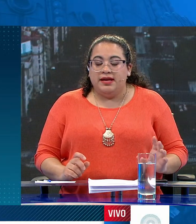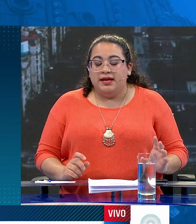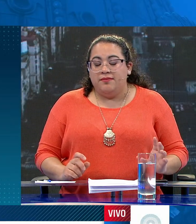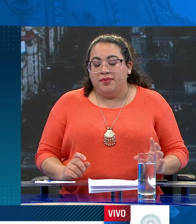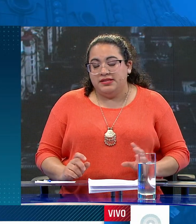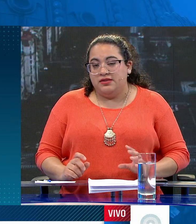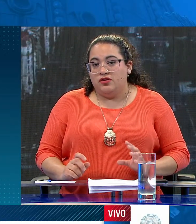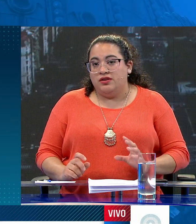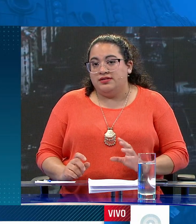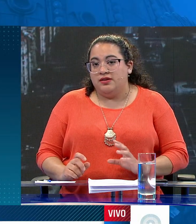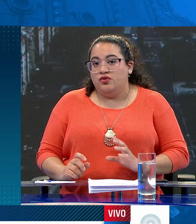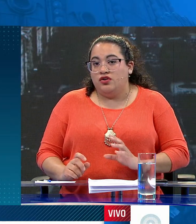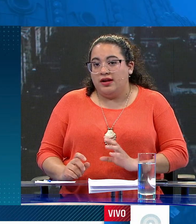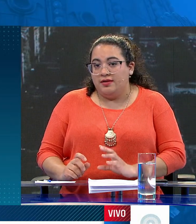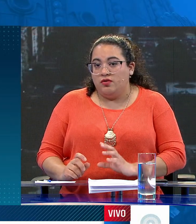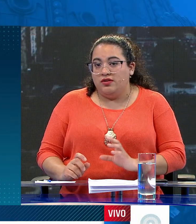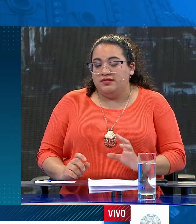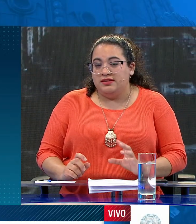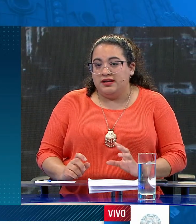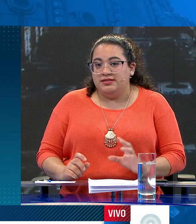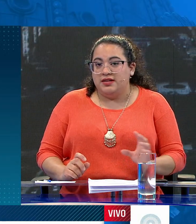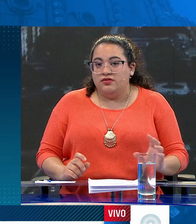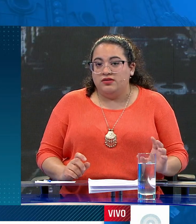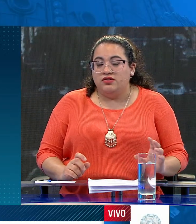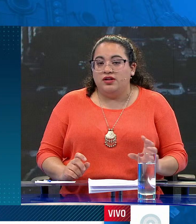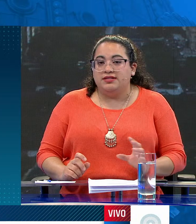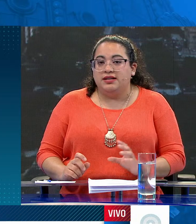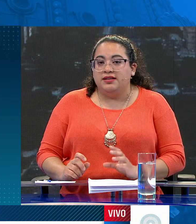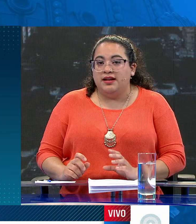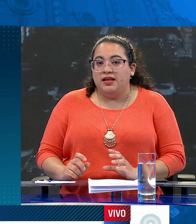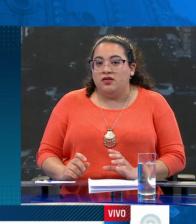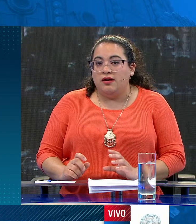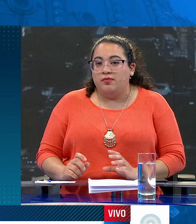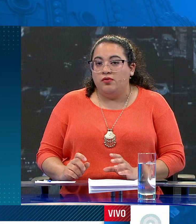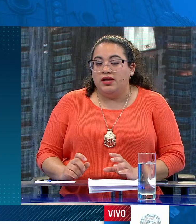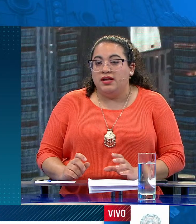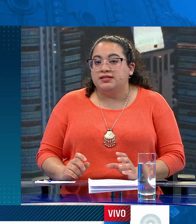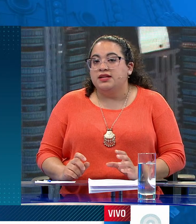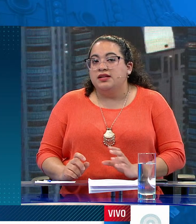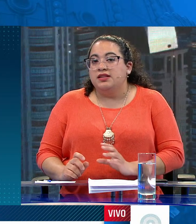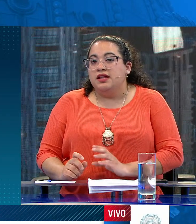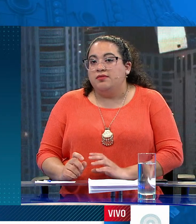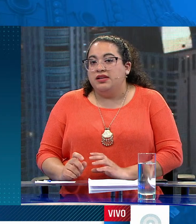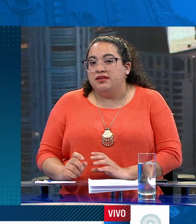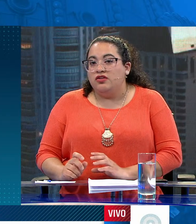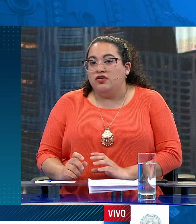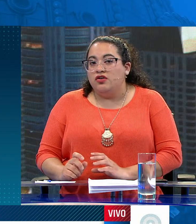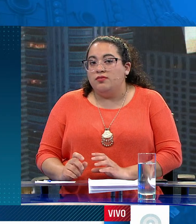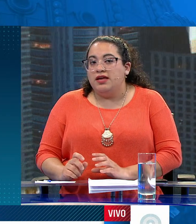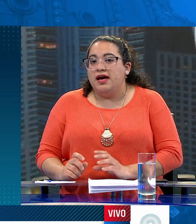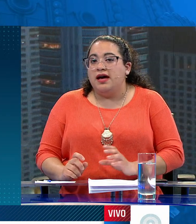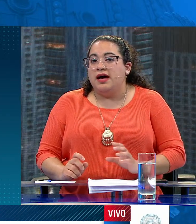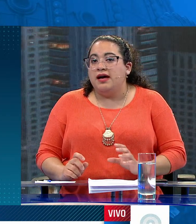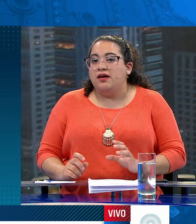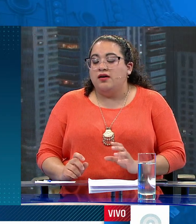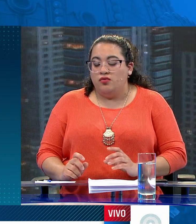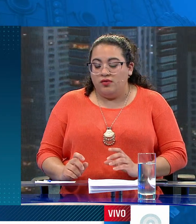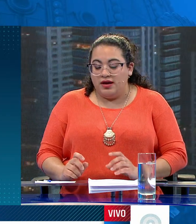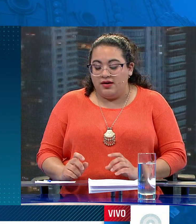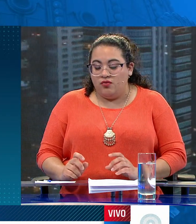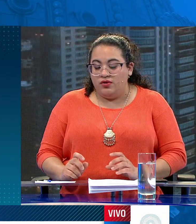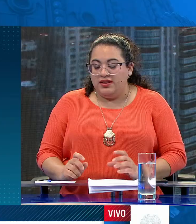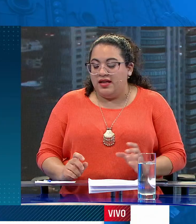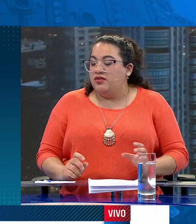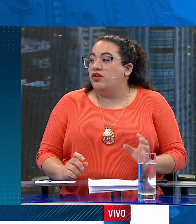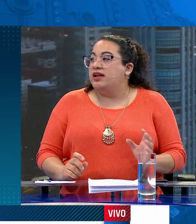justamente pasando de ser un organismo descentralizado dentro de la Secretaría de Obras Públicas del Ministerio de Economía a